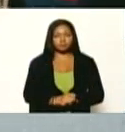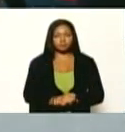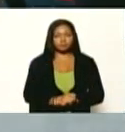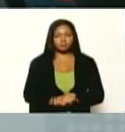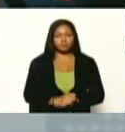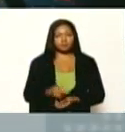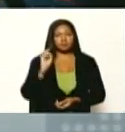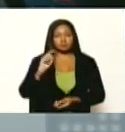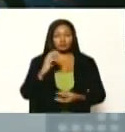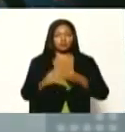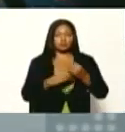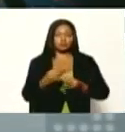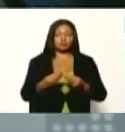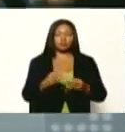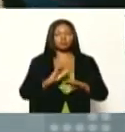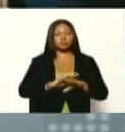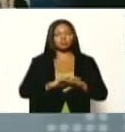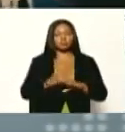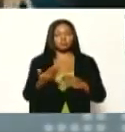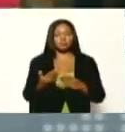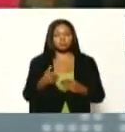necesarias, bueno, porque son